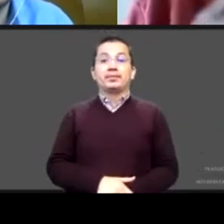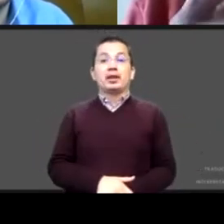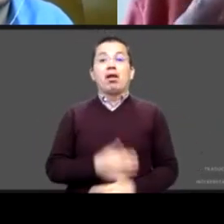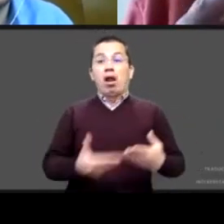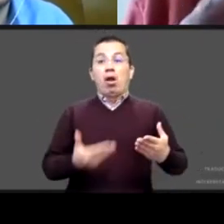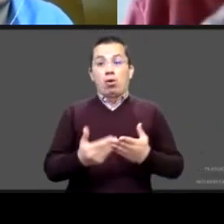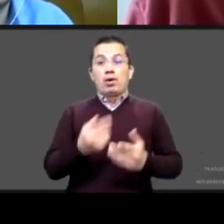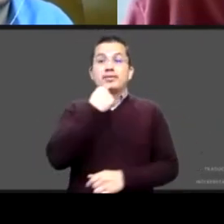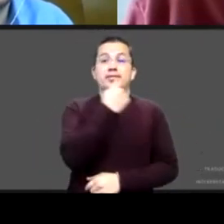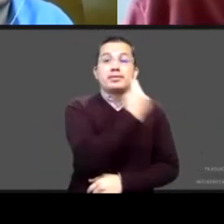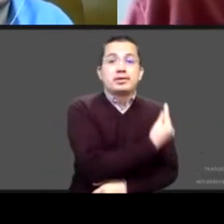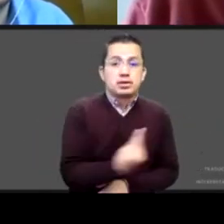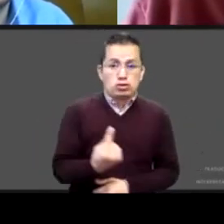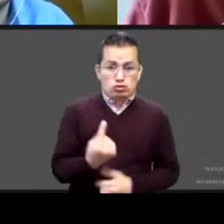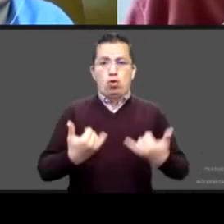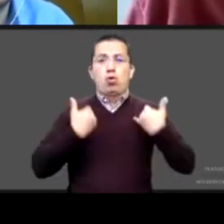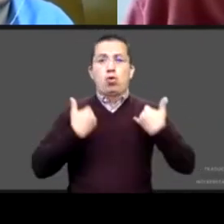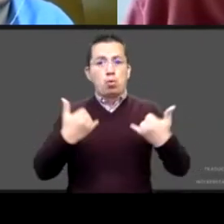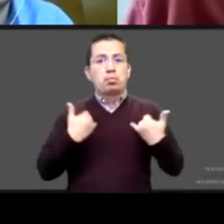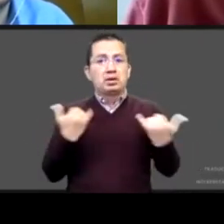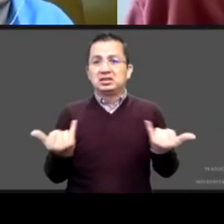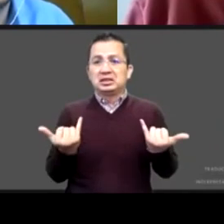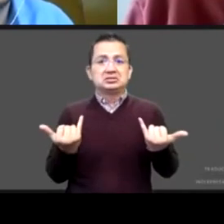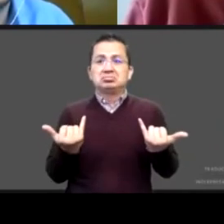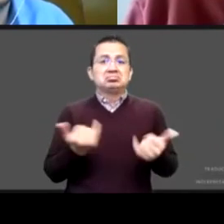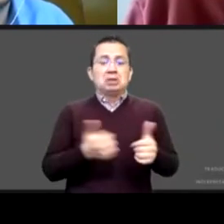la mayoría de ellos en nuestra América,